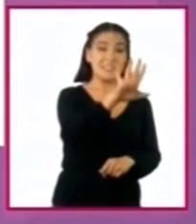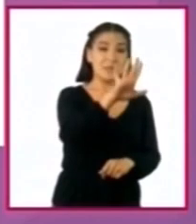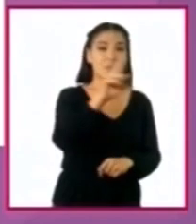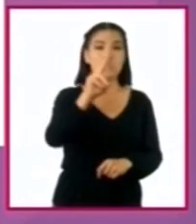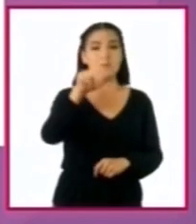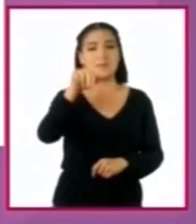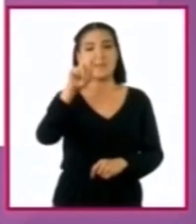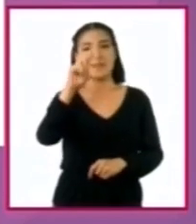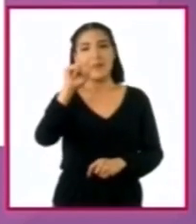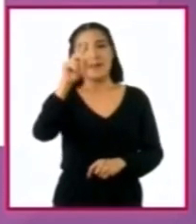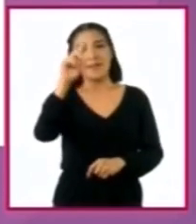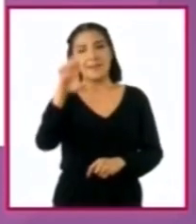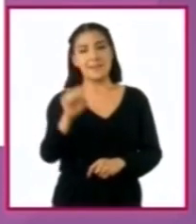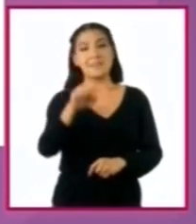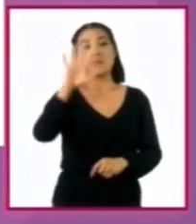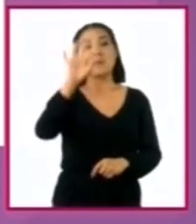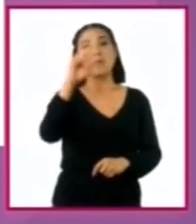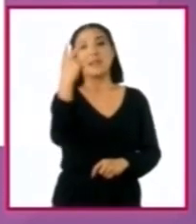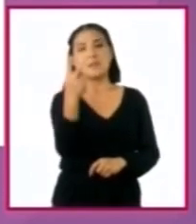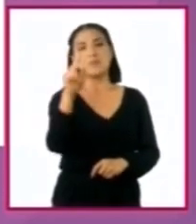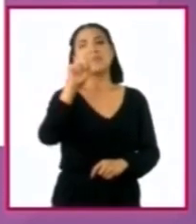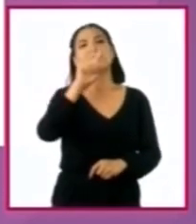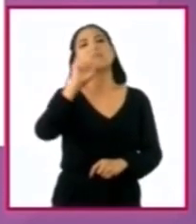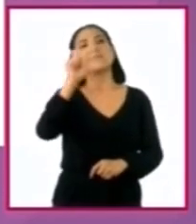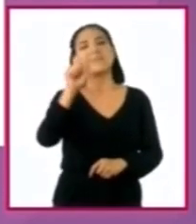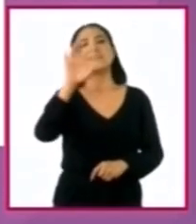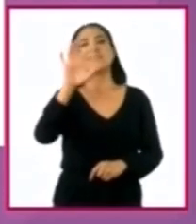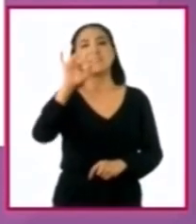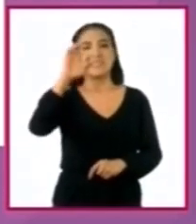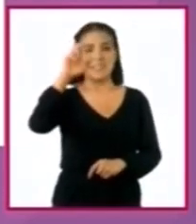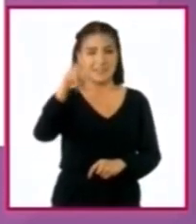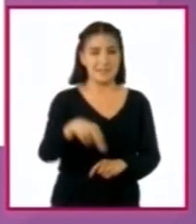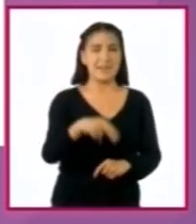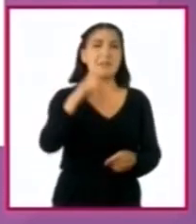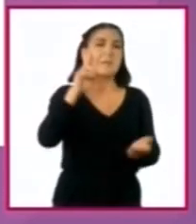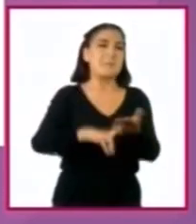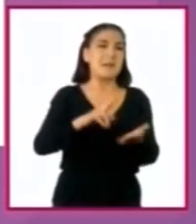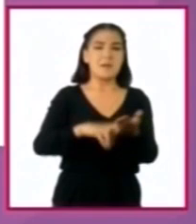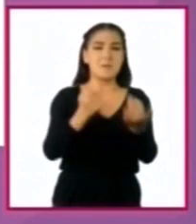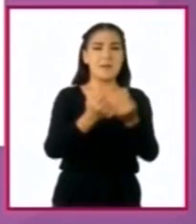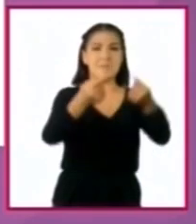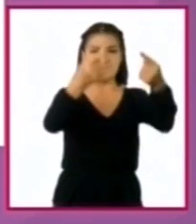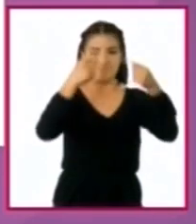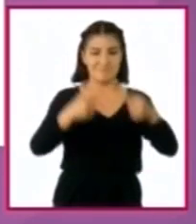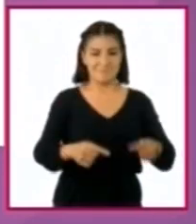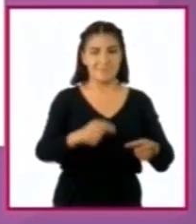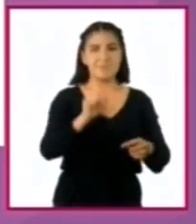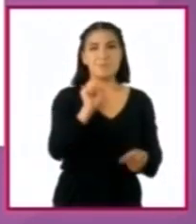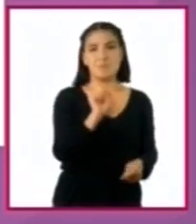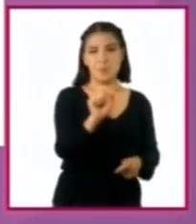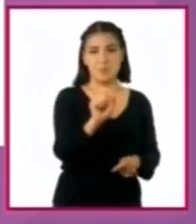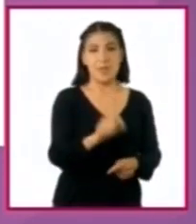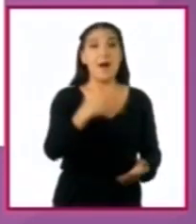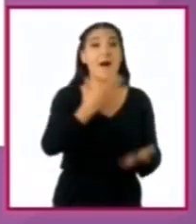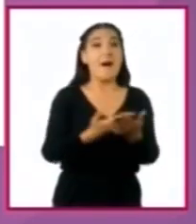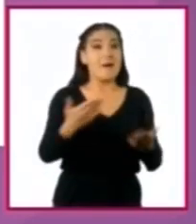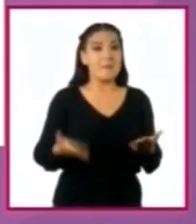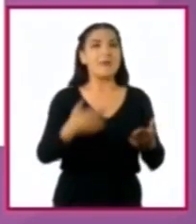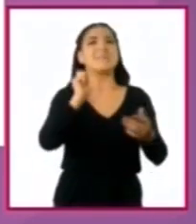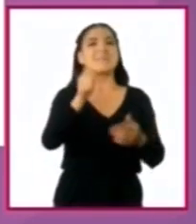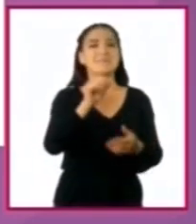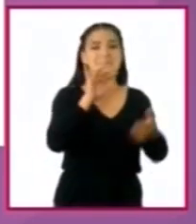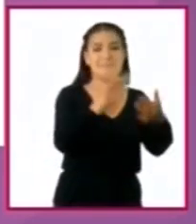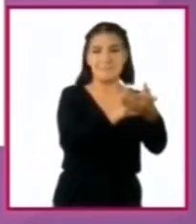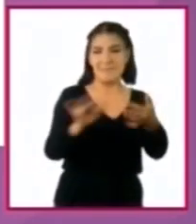y 42 de 100, lo cual sería equivalente al punto decimal que utilizamos. Ahora leemos